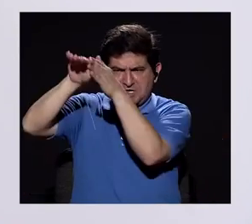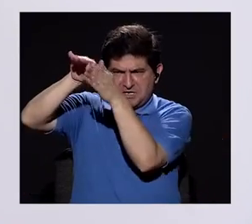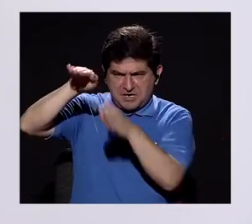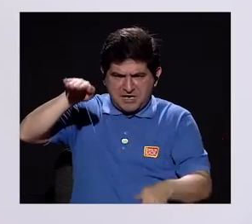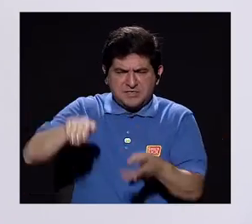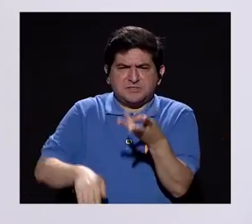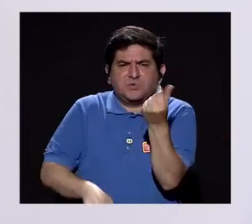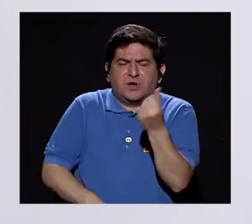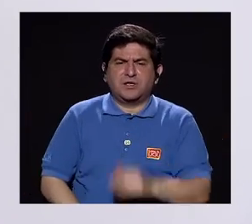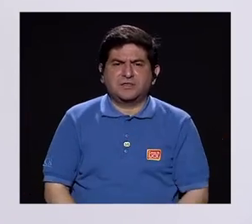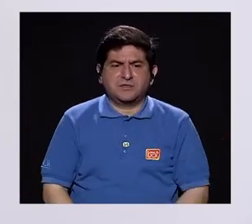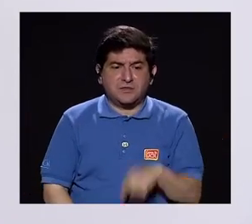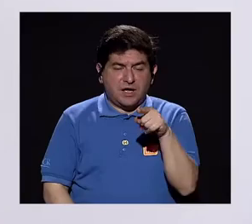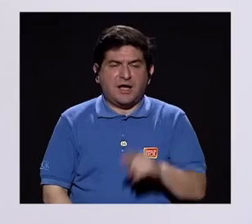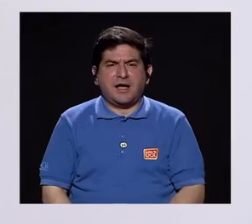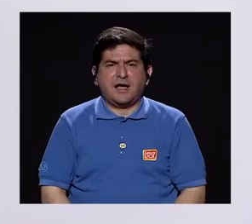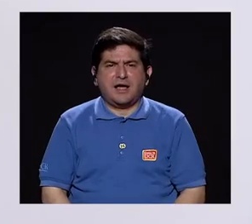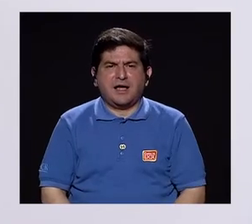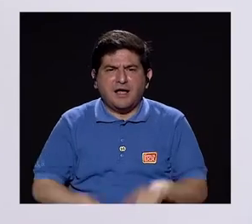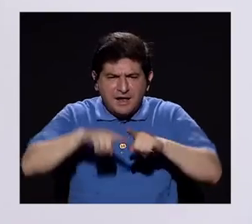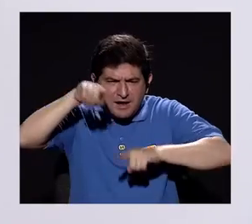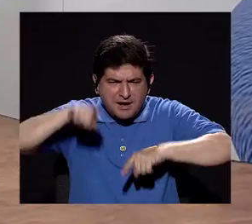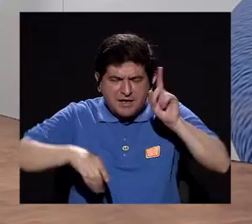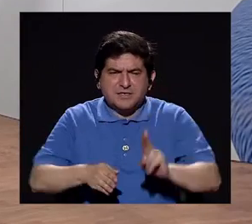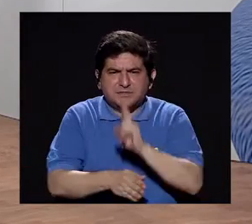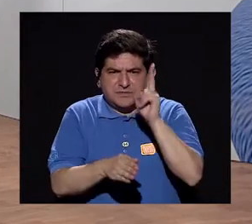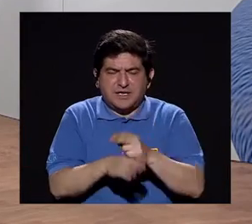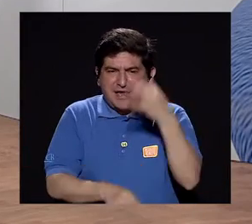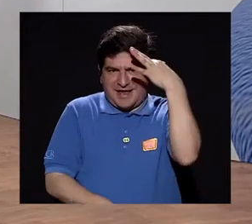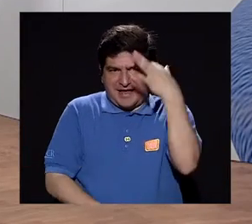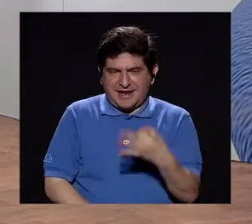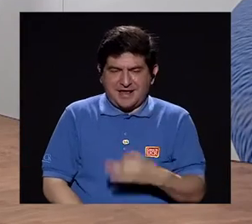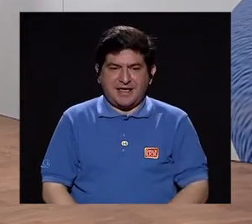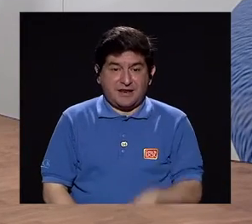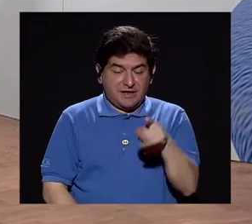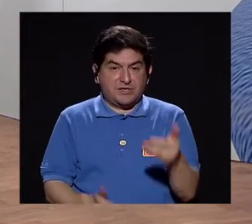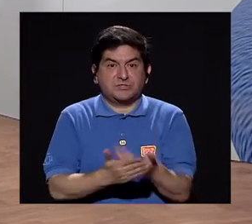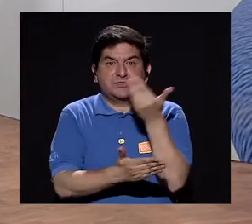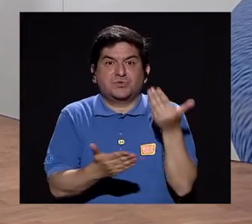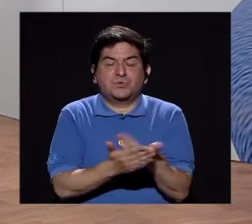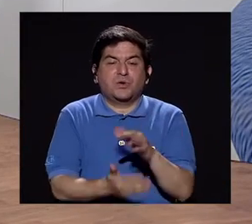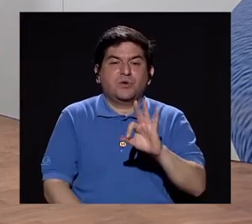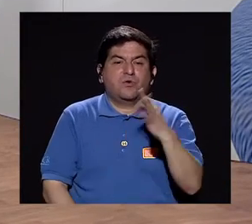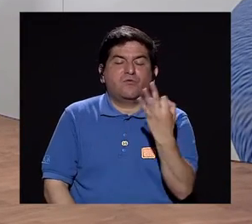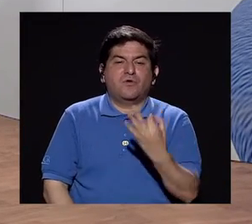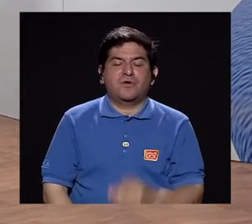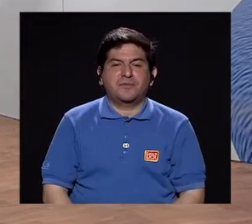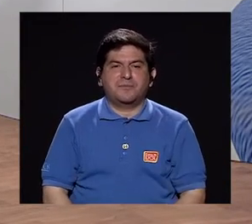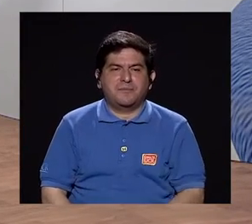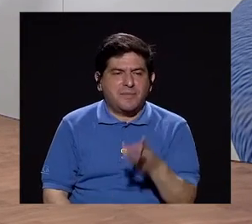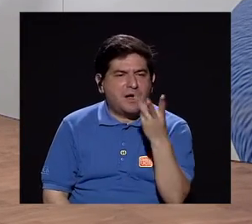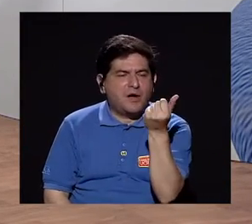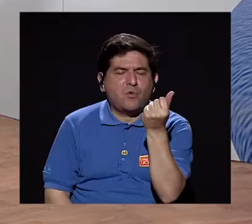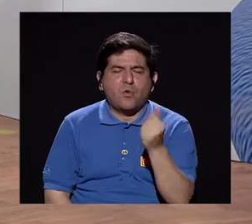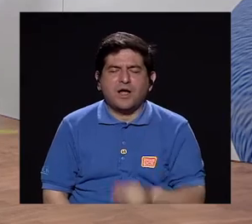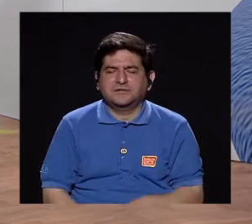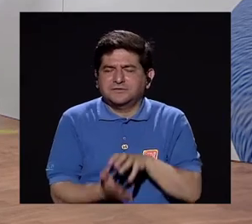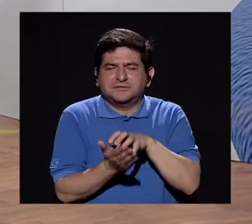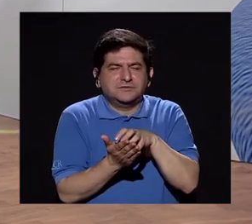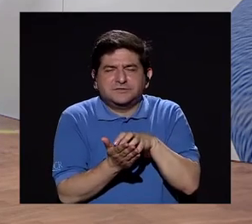utilizamos metodologías probabilísticas porque creemos nosotros que lo más novedoso ya la mejor forma de cuantificar la